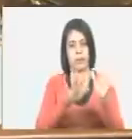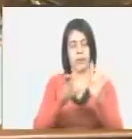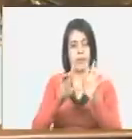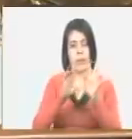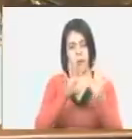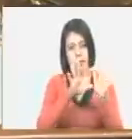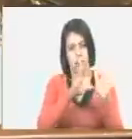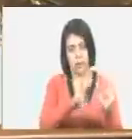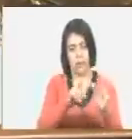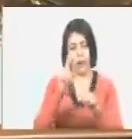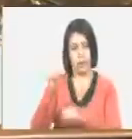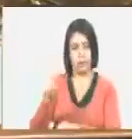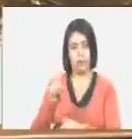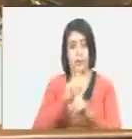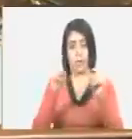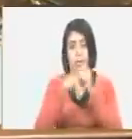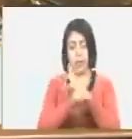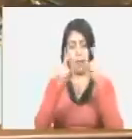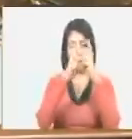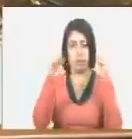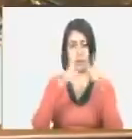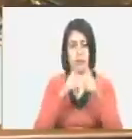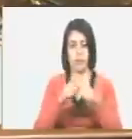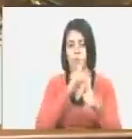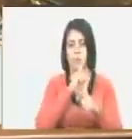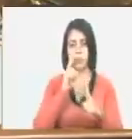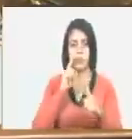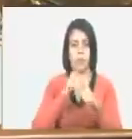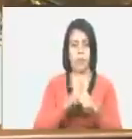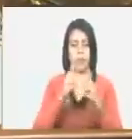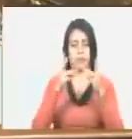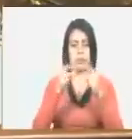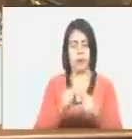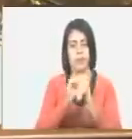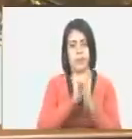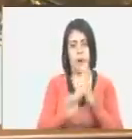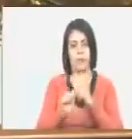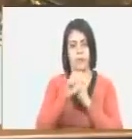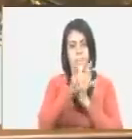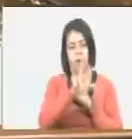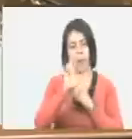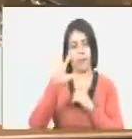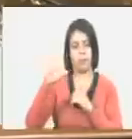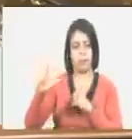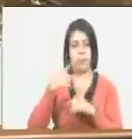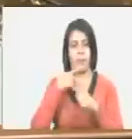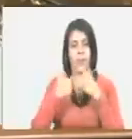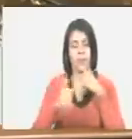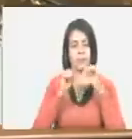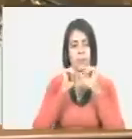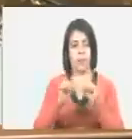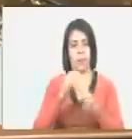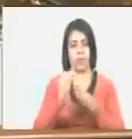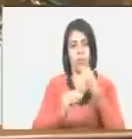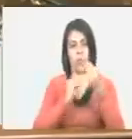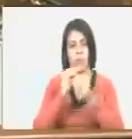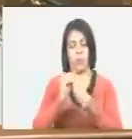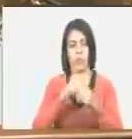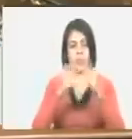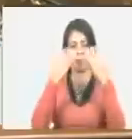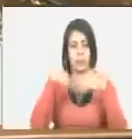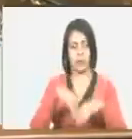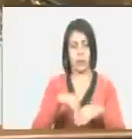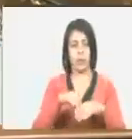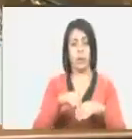71º. Se sugiere aprobar sin modificación la denominación del epígrafe del artículo 35, quedando redactado de la siguiente